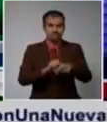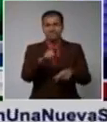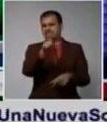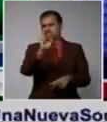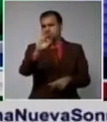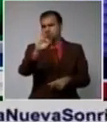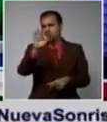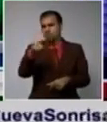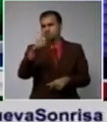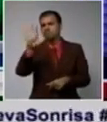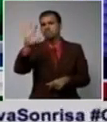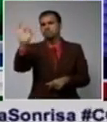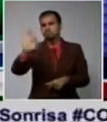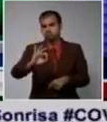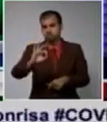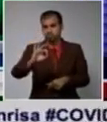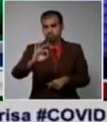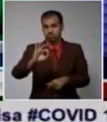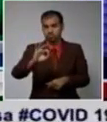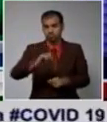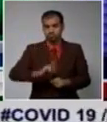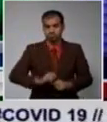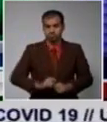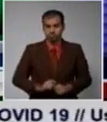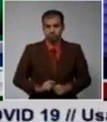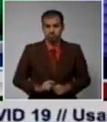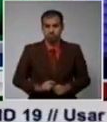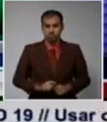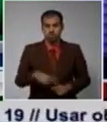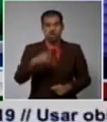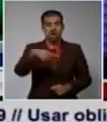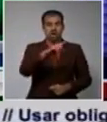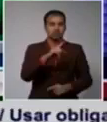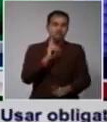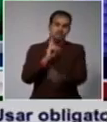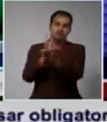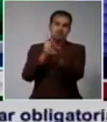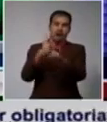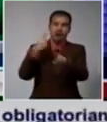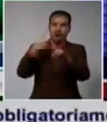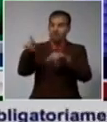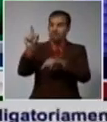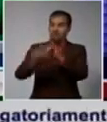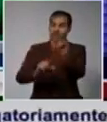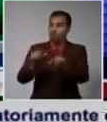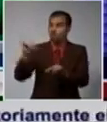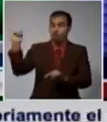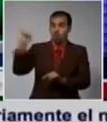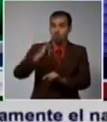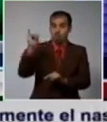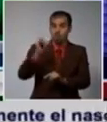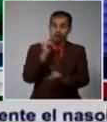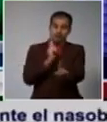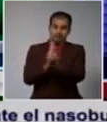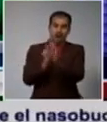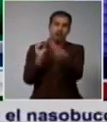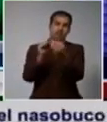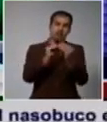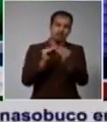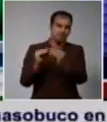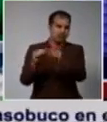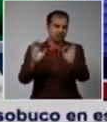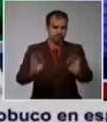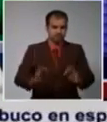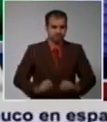las personas diagnosticadas en Cuba han estado relacionadas de alguna manera con viajeros internacionales.